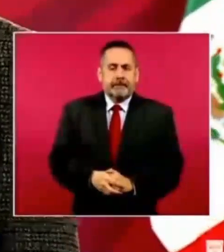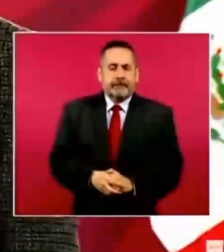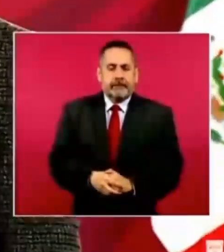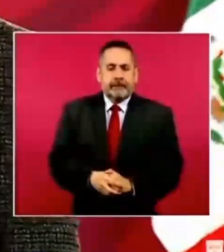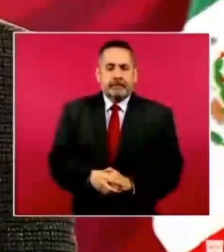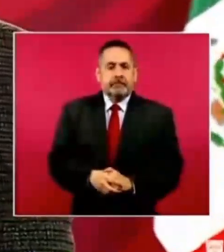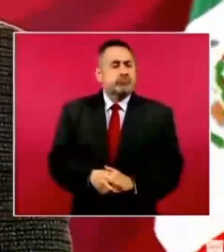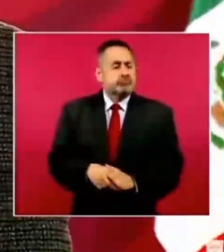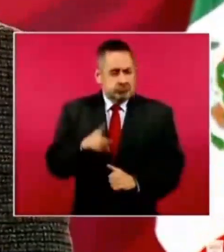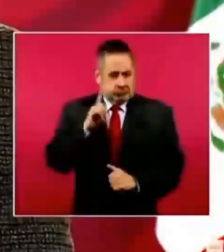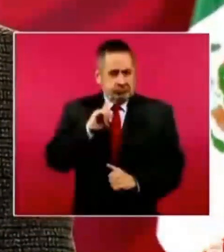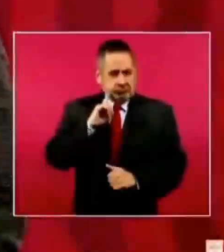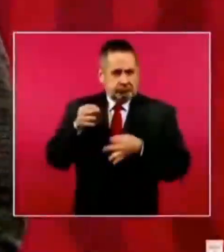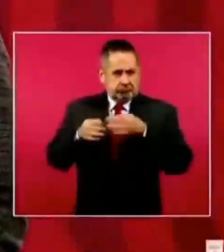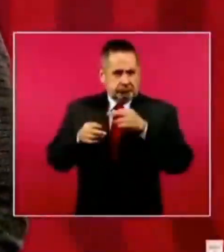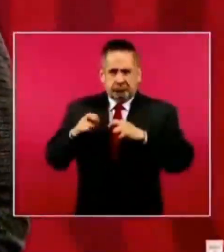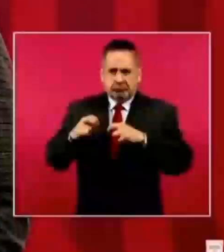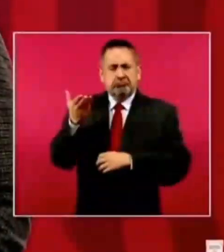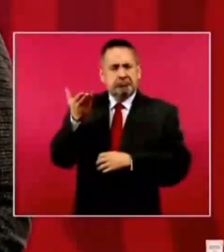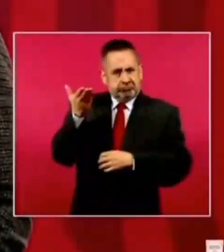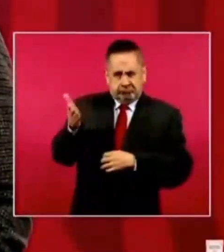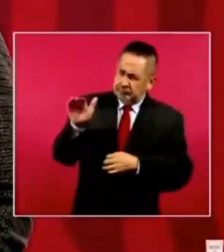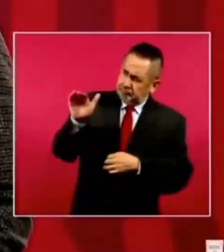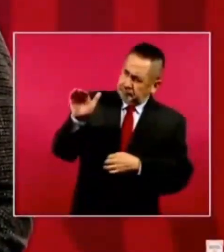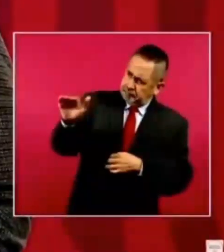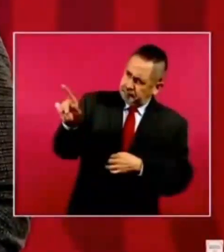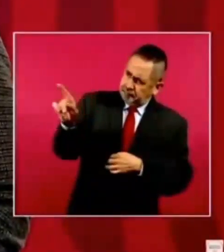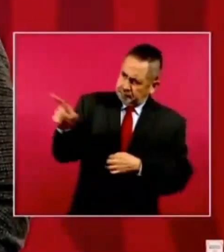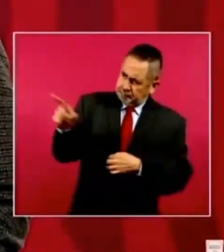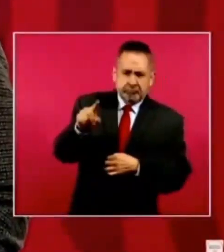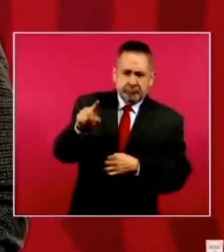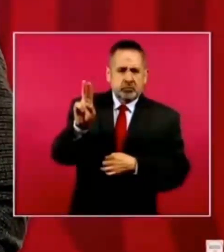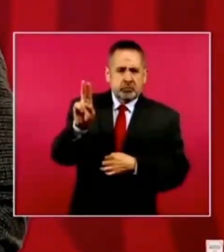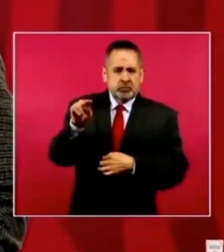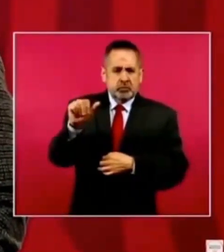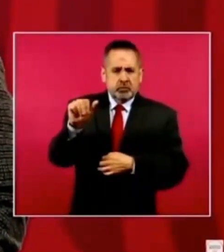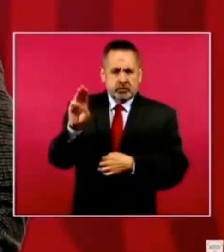Y está pidiendo que la UNAM